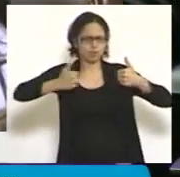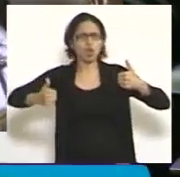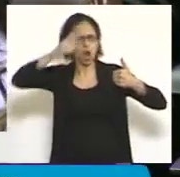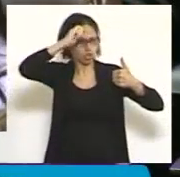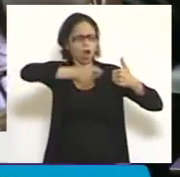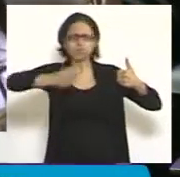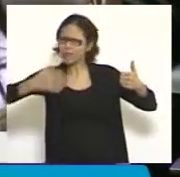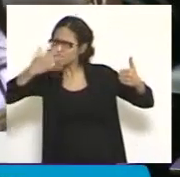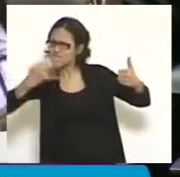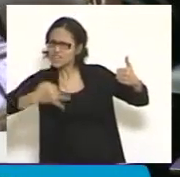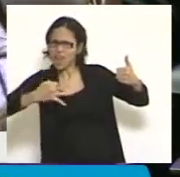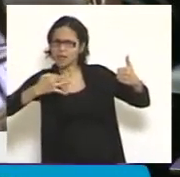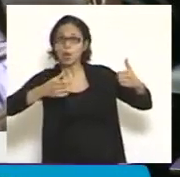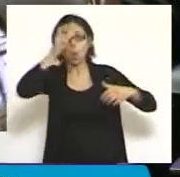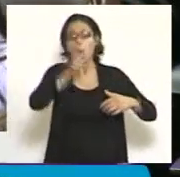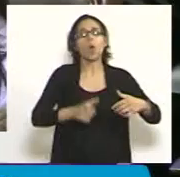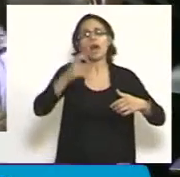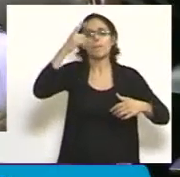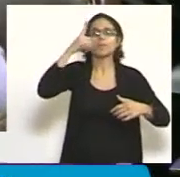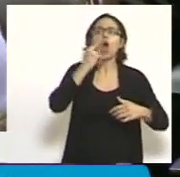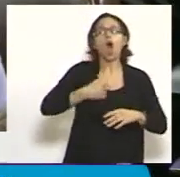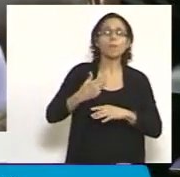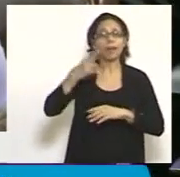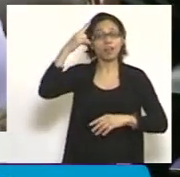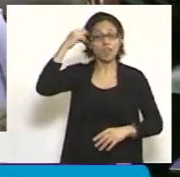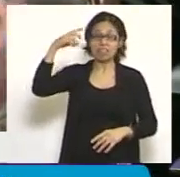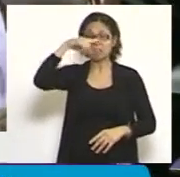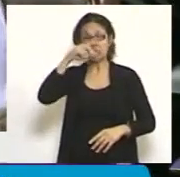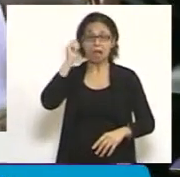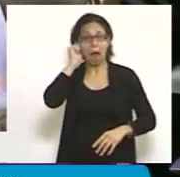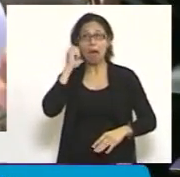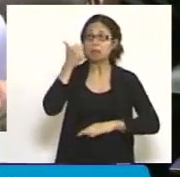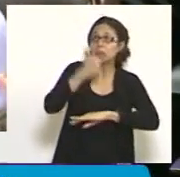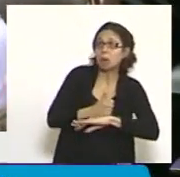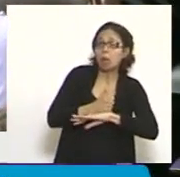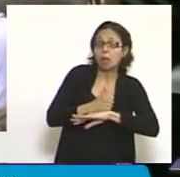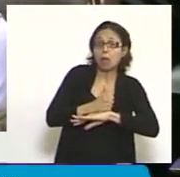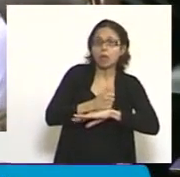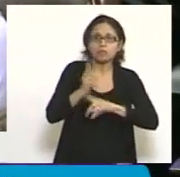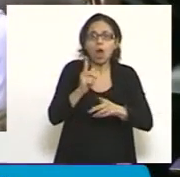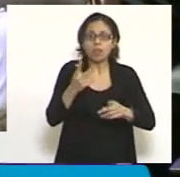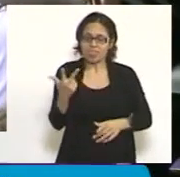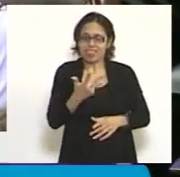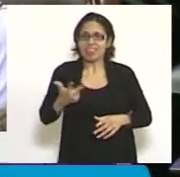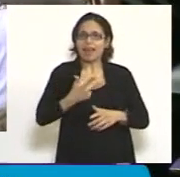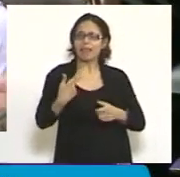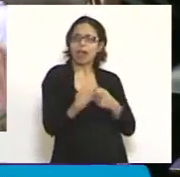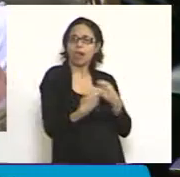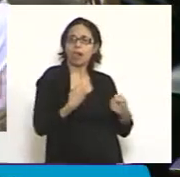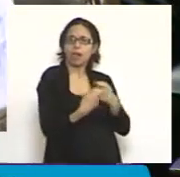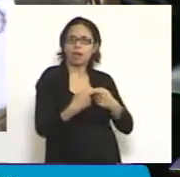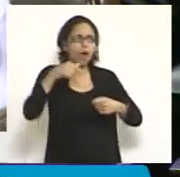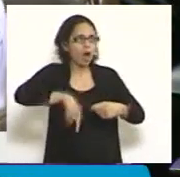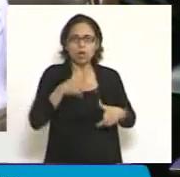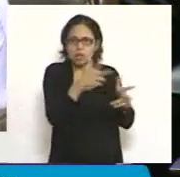a propósito con un señor de 97 años sentado en ella y manipulado por los otros tres. ¿De